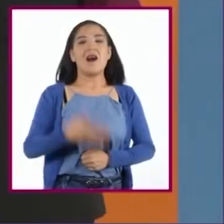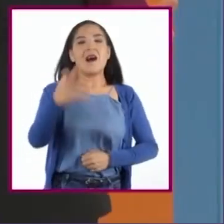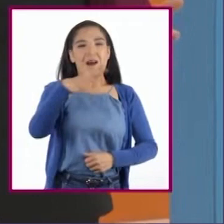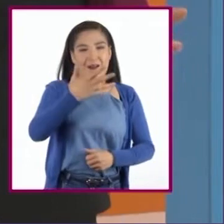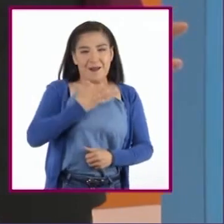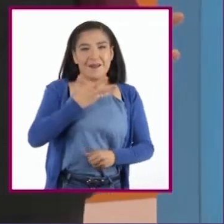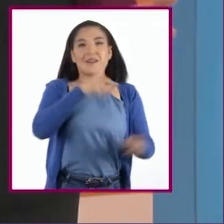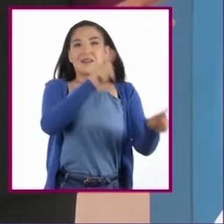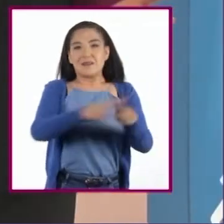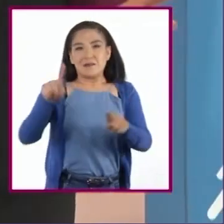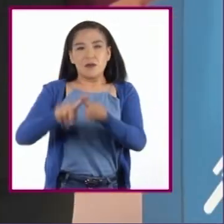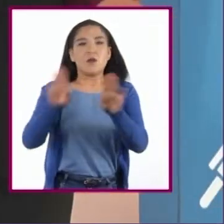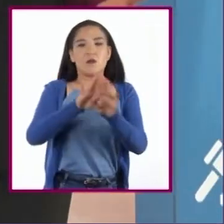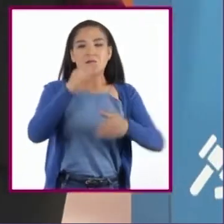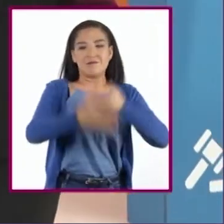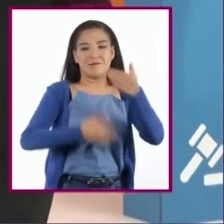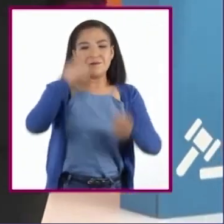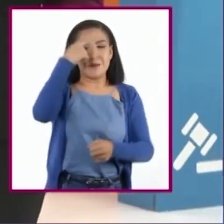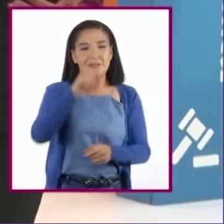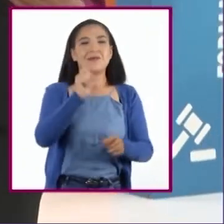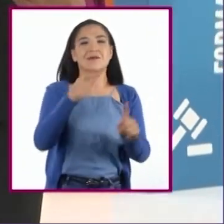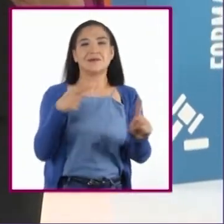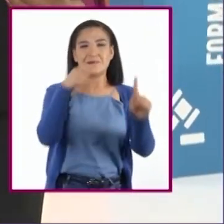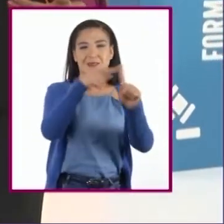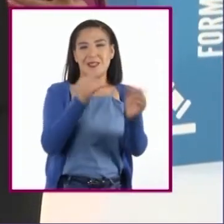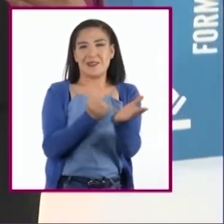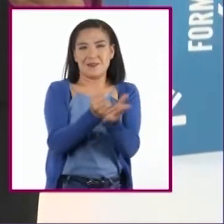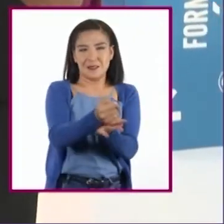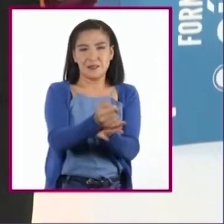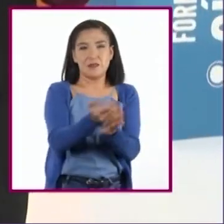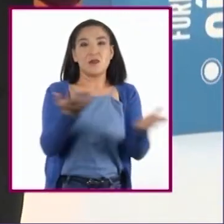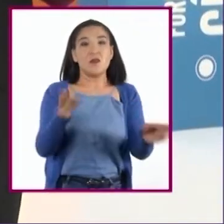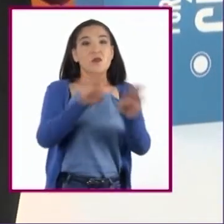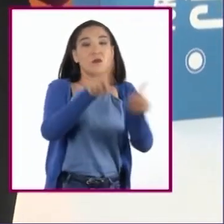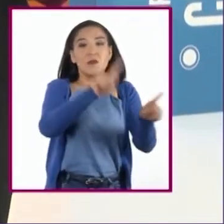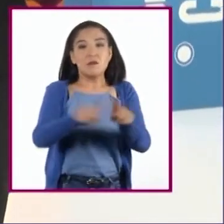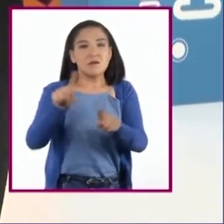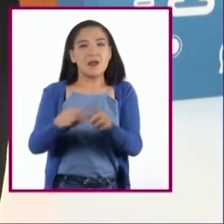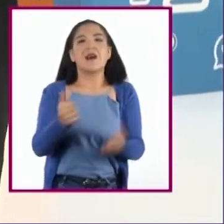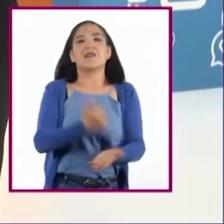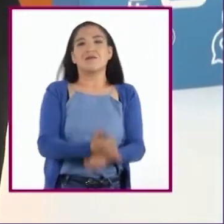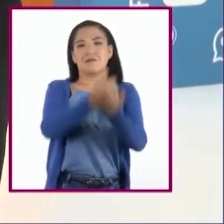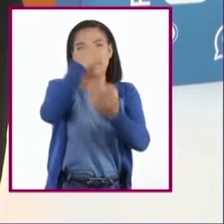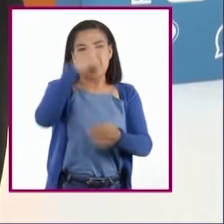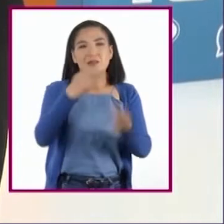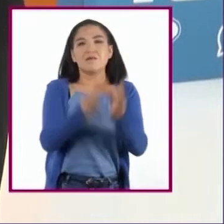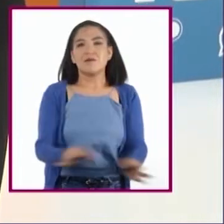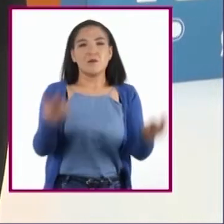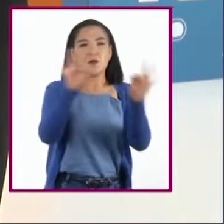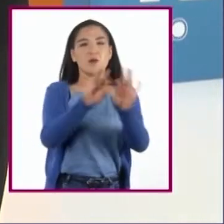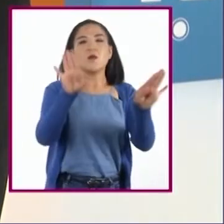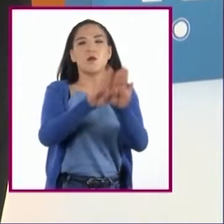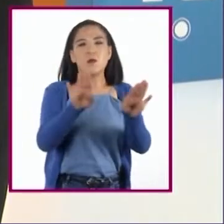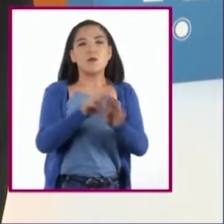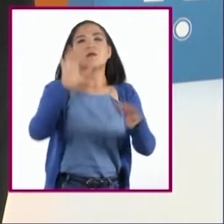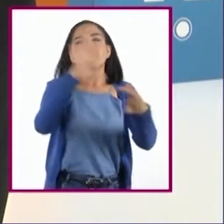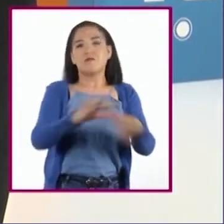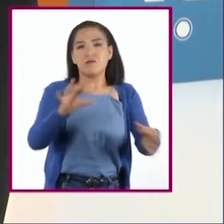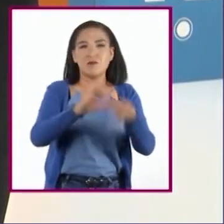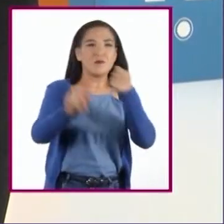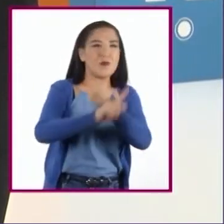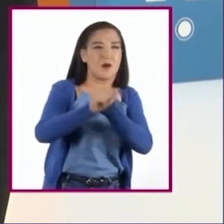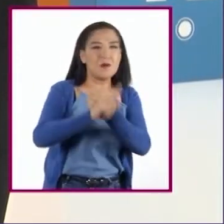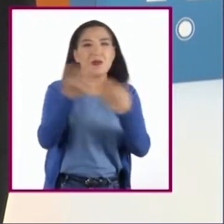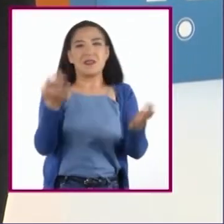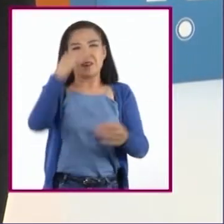Existe una serie de pasos para la toma de decisiones, los cuales apoyan la importancia de desglosar una situación o